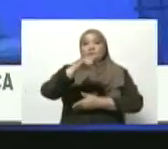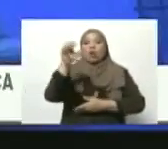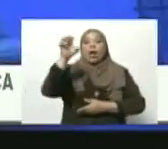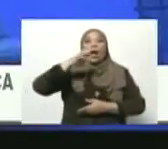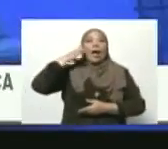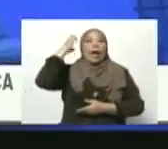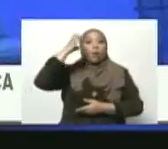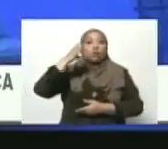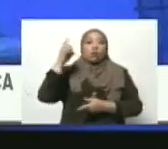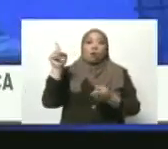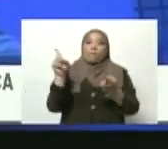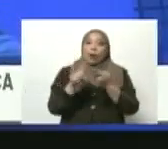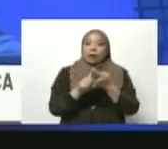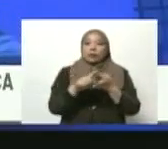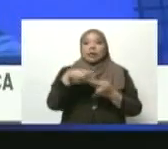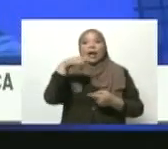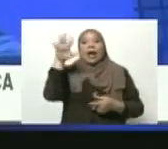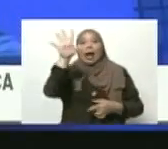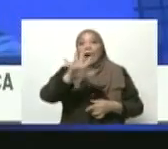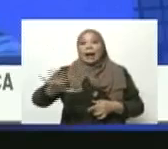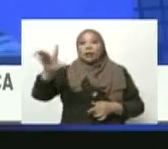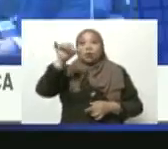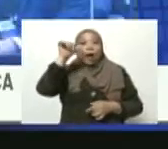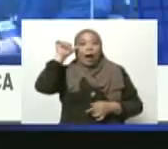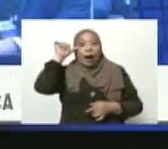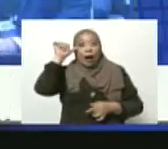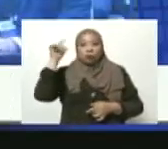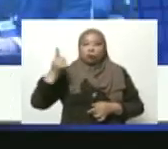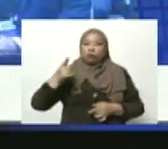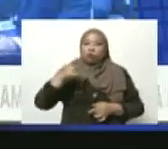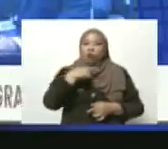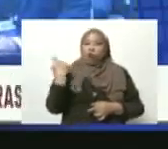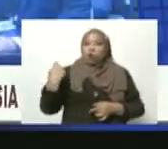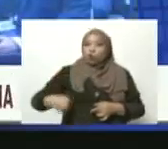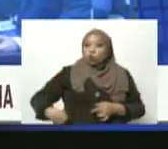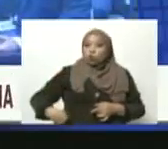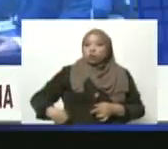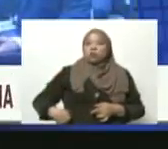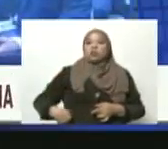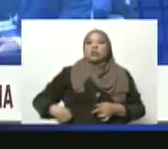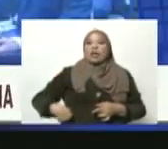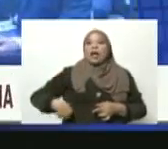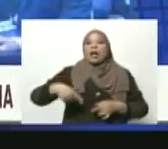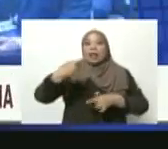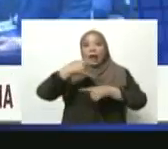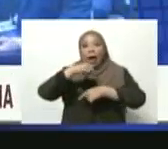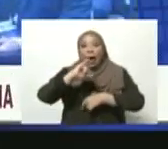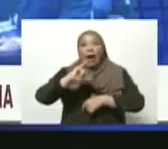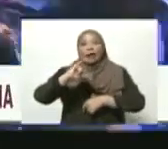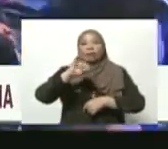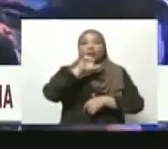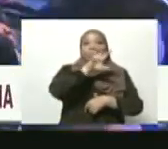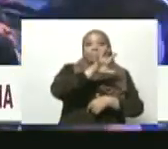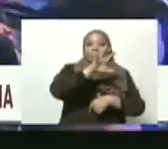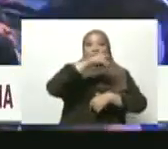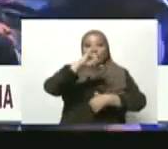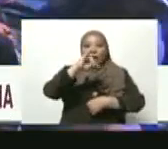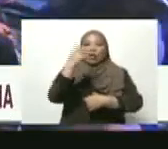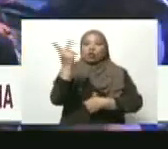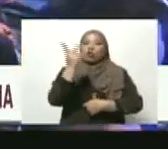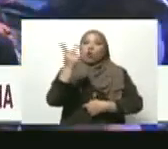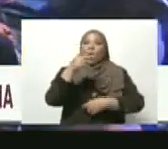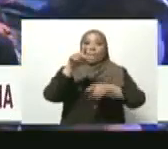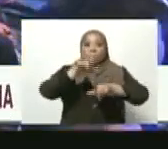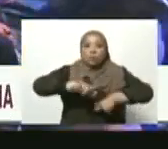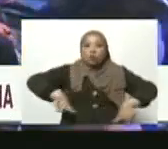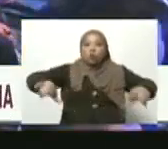extenso del mundo y es un país euroasiático es decir que pertenece tanto el continente europeo como el asiático y desde allí se perfila